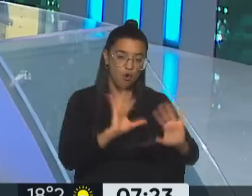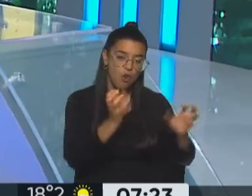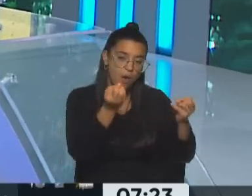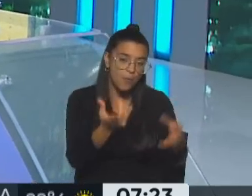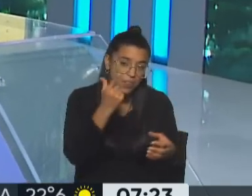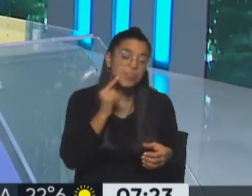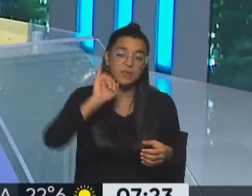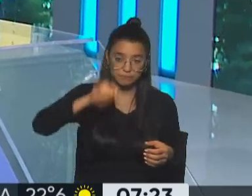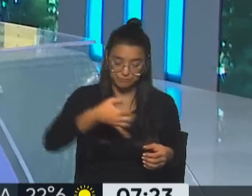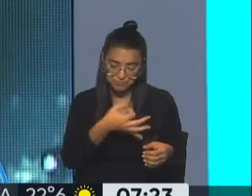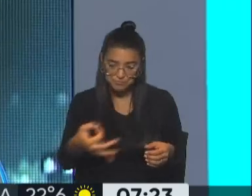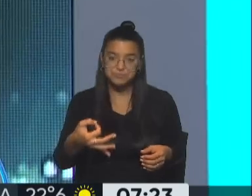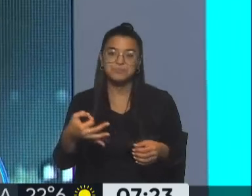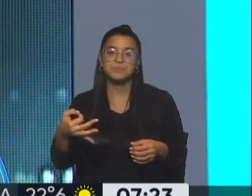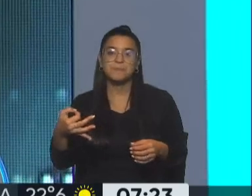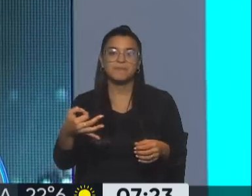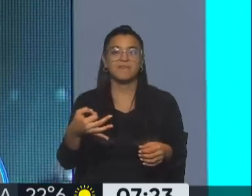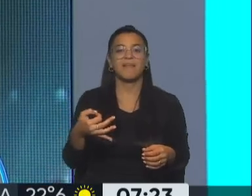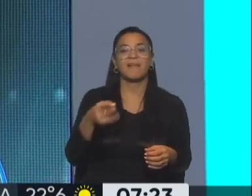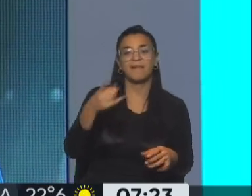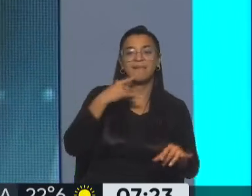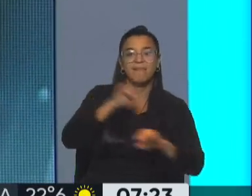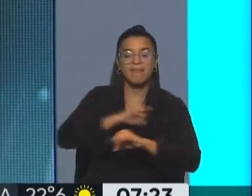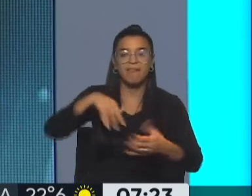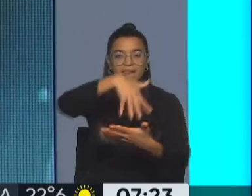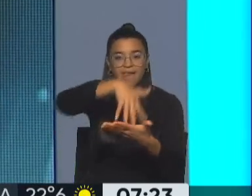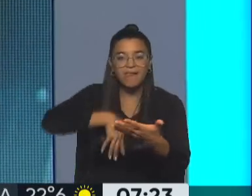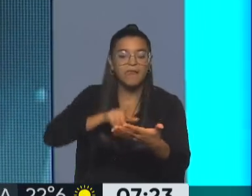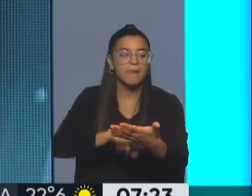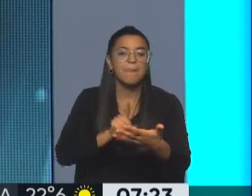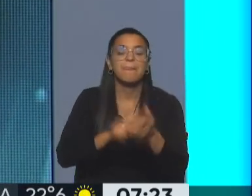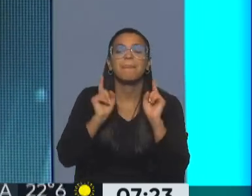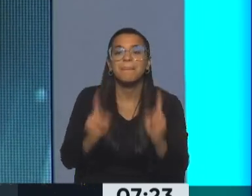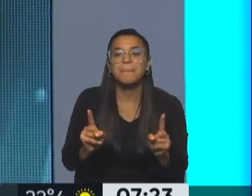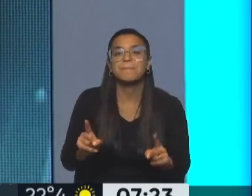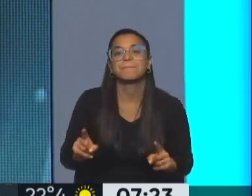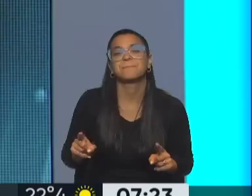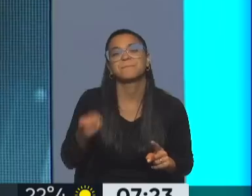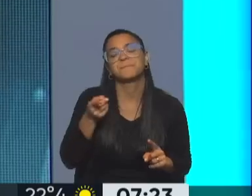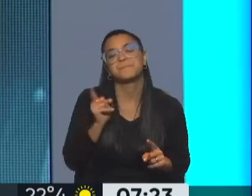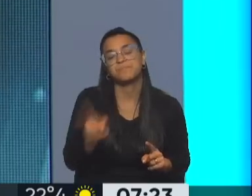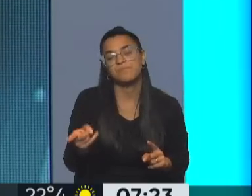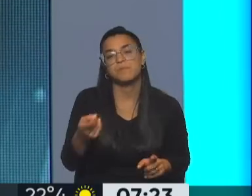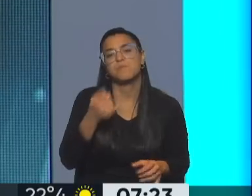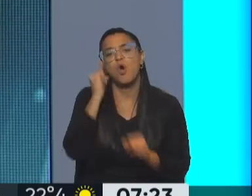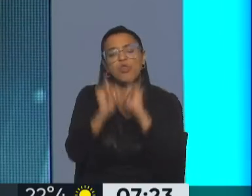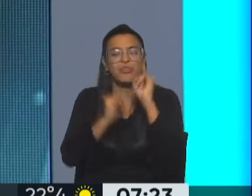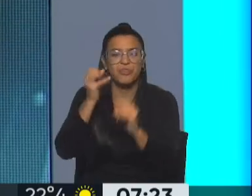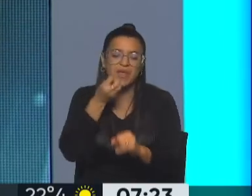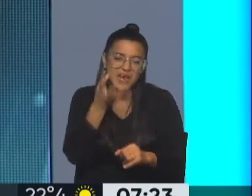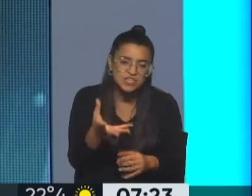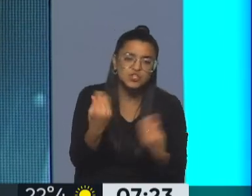Buen día. Sí, un comunicado fuerte, un comunicado en línea con lo mismo que fueron, en definitiva, las declaraciones y